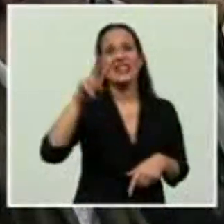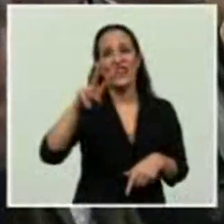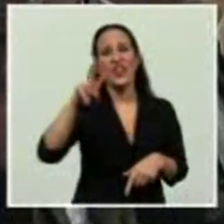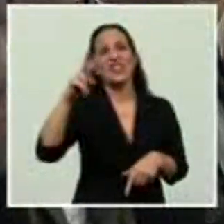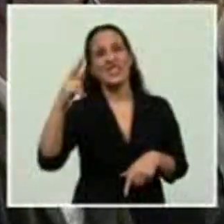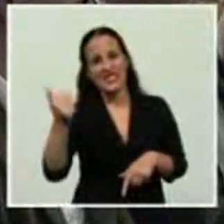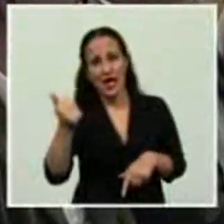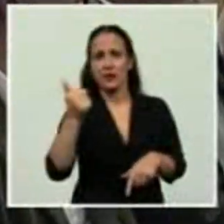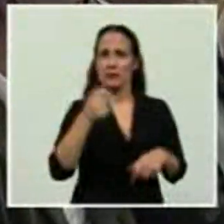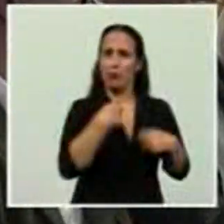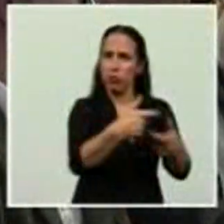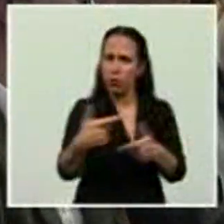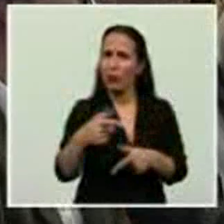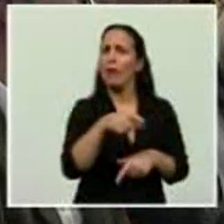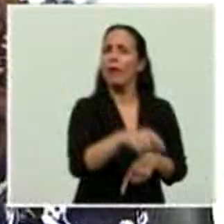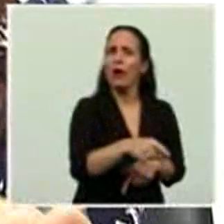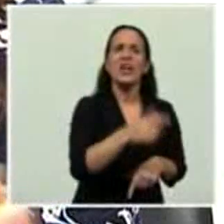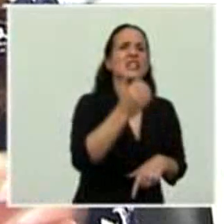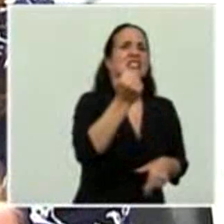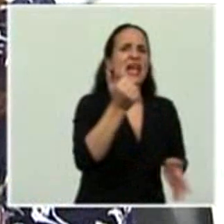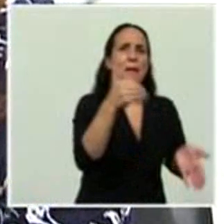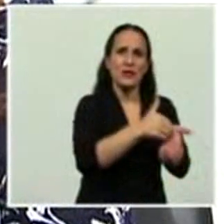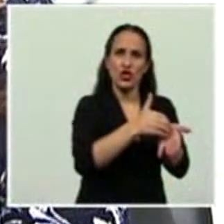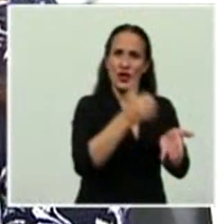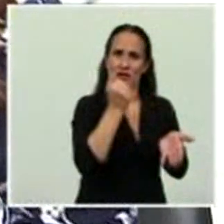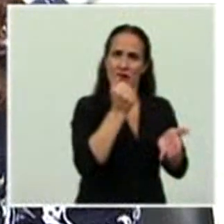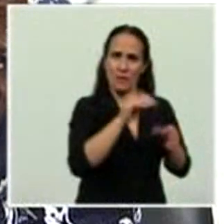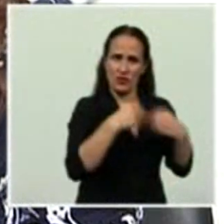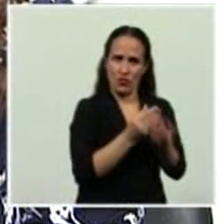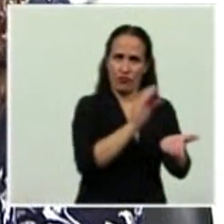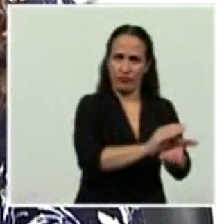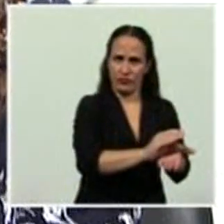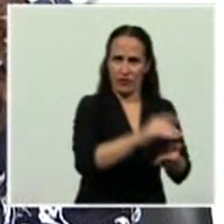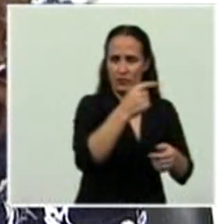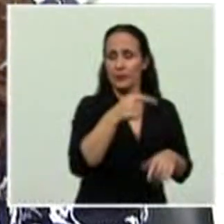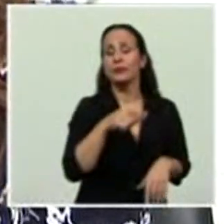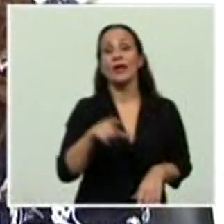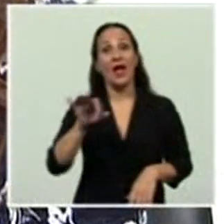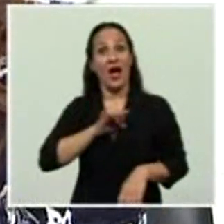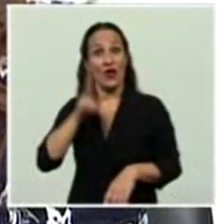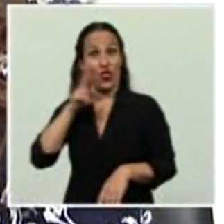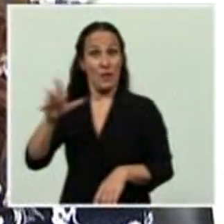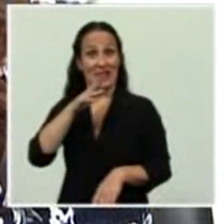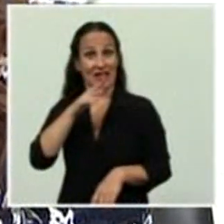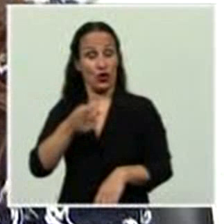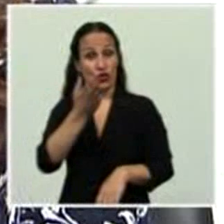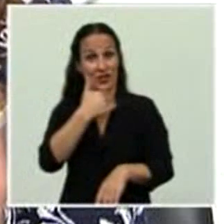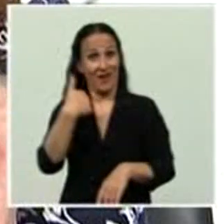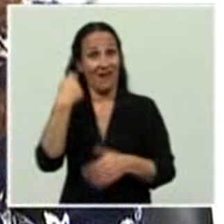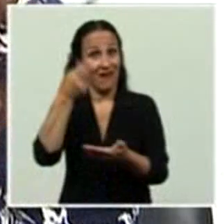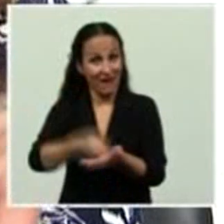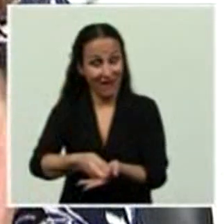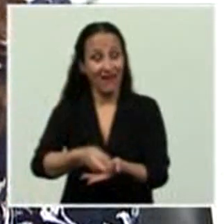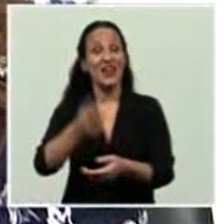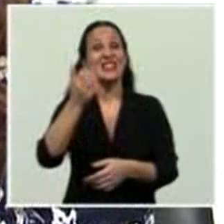726 becas por apenas 6,800 1000 pesos en el año 2014 otorgamos